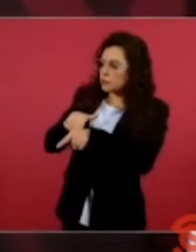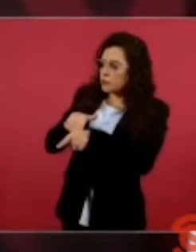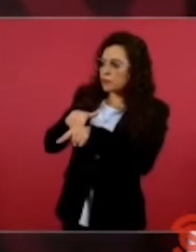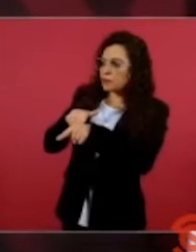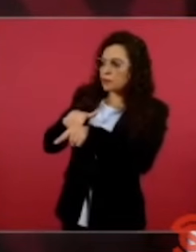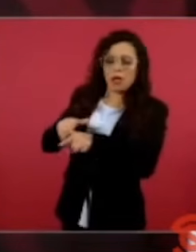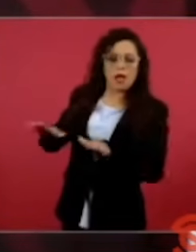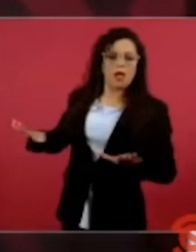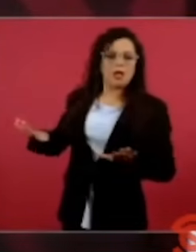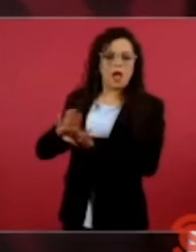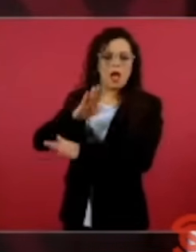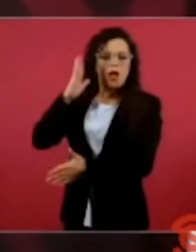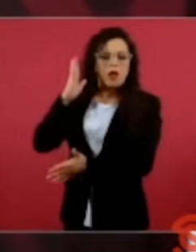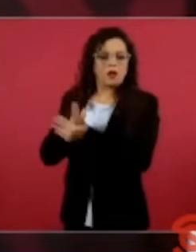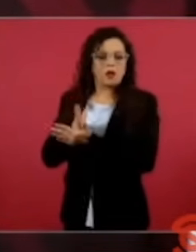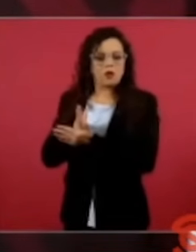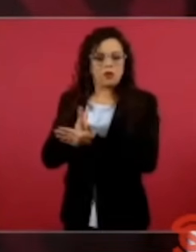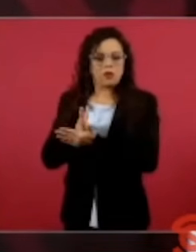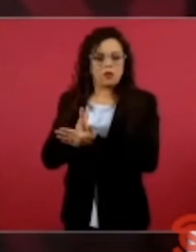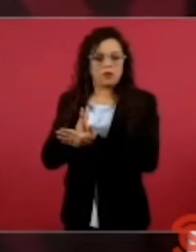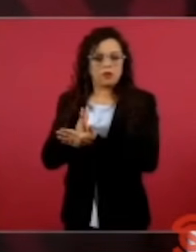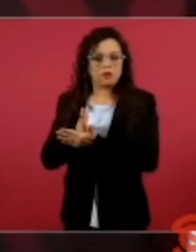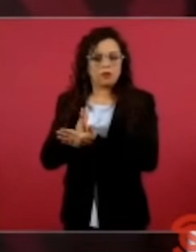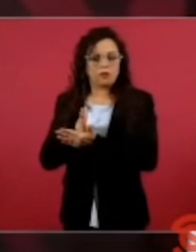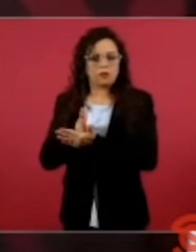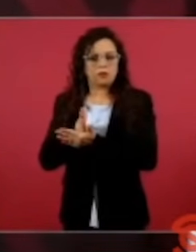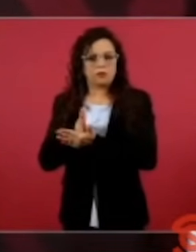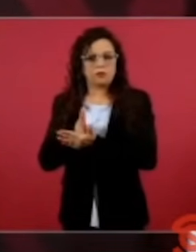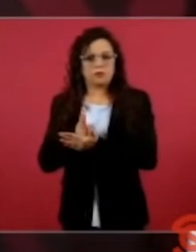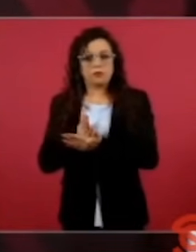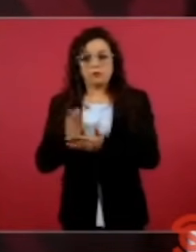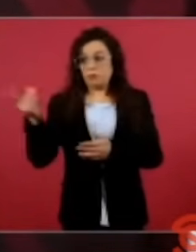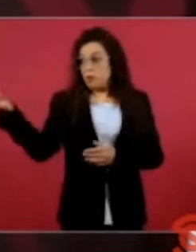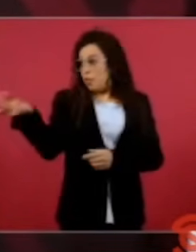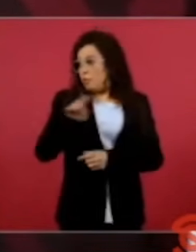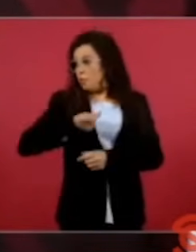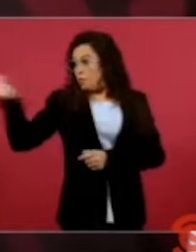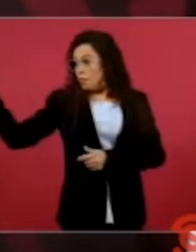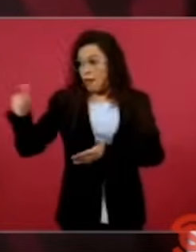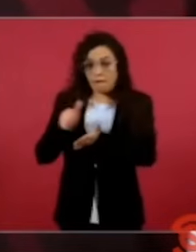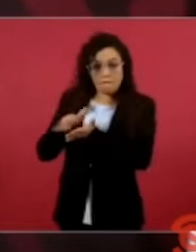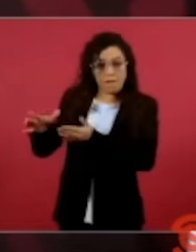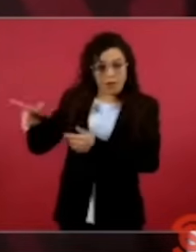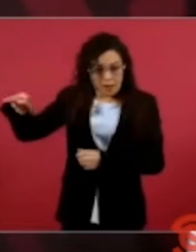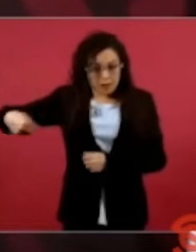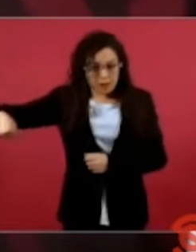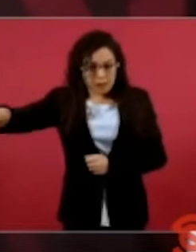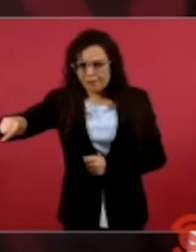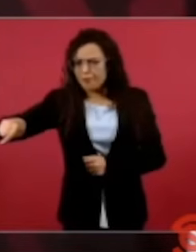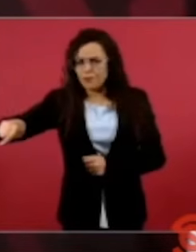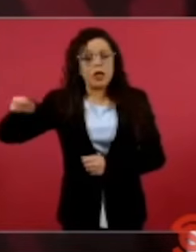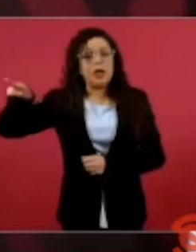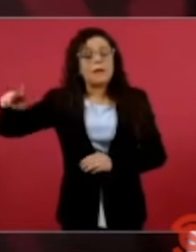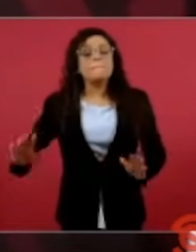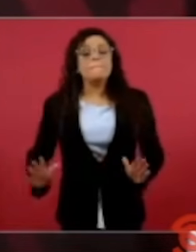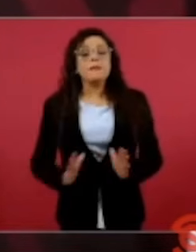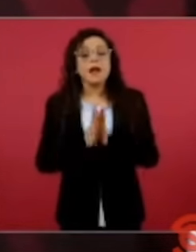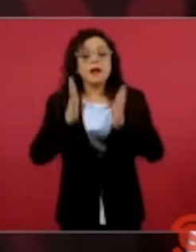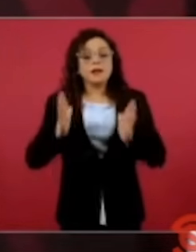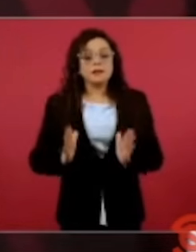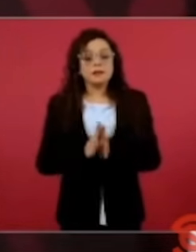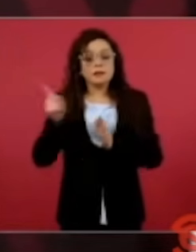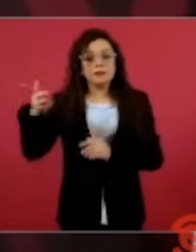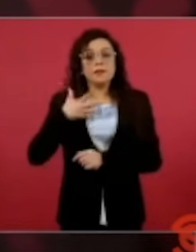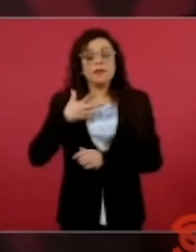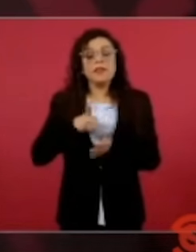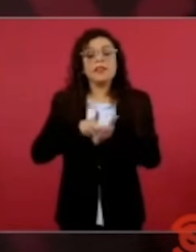despedir ellos van a participar tienen derecho a ser candidatos